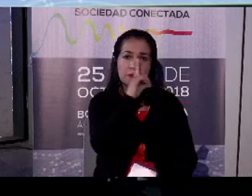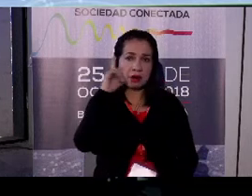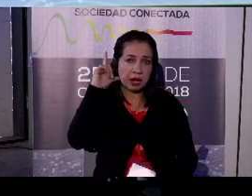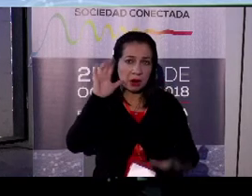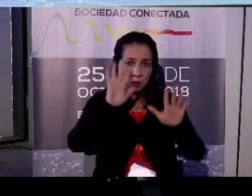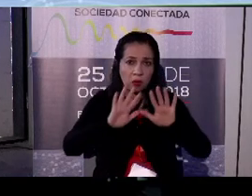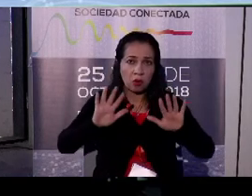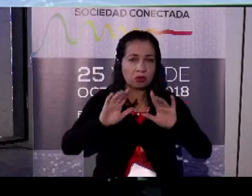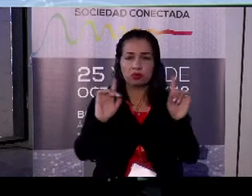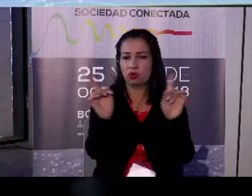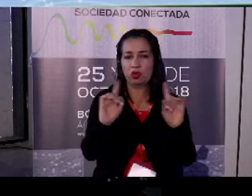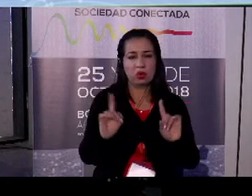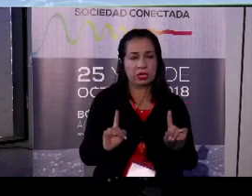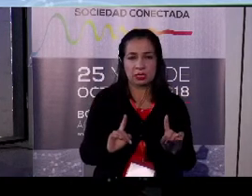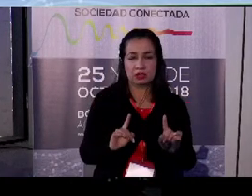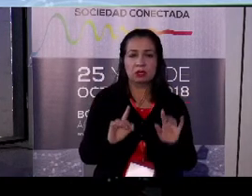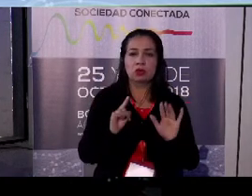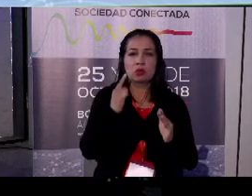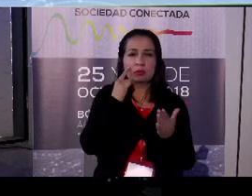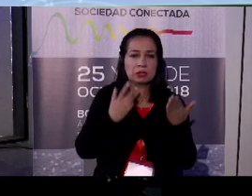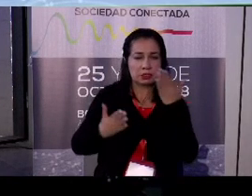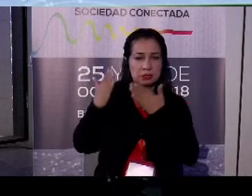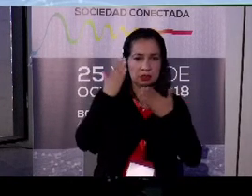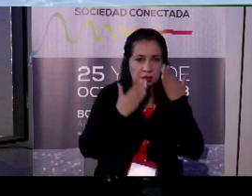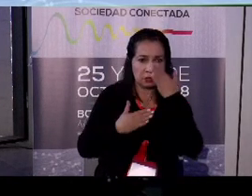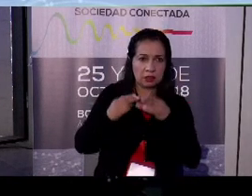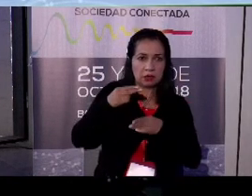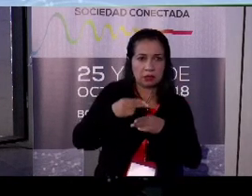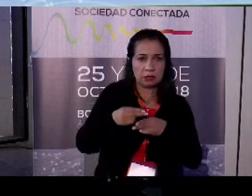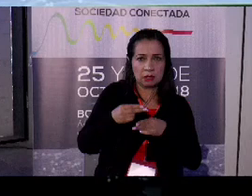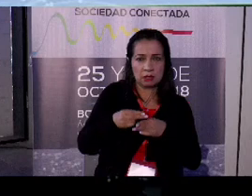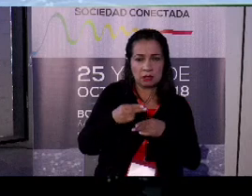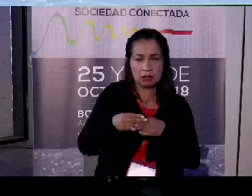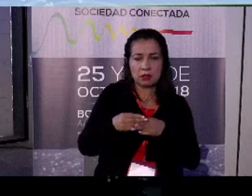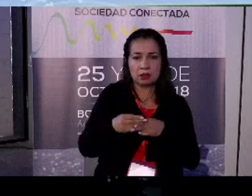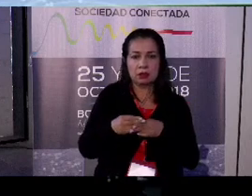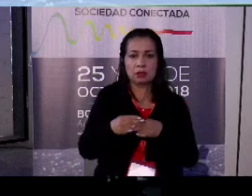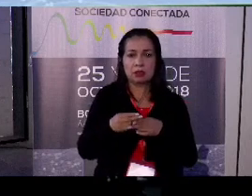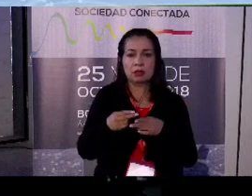space es una simulación que hemos llamado semiestática